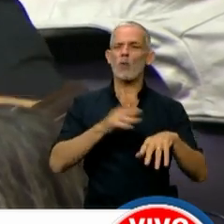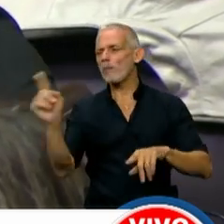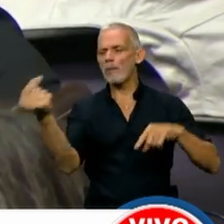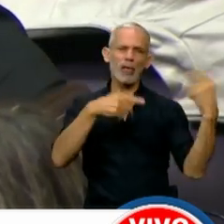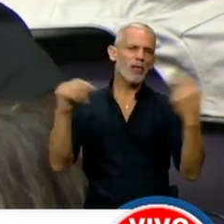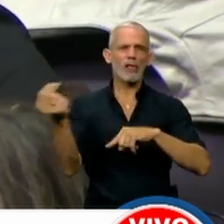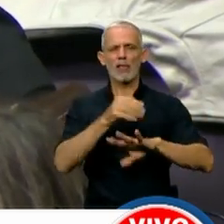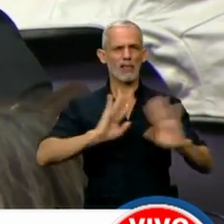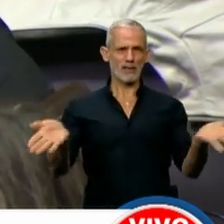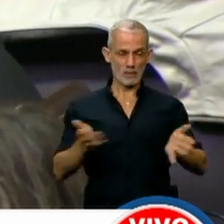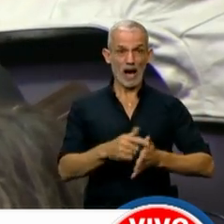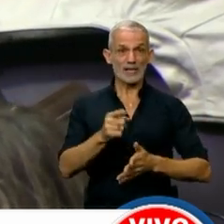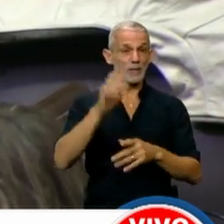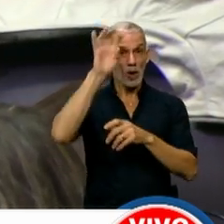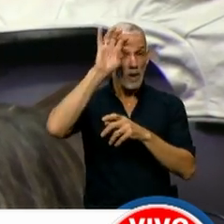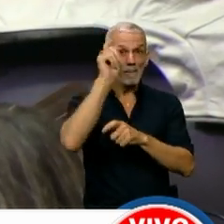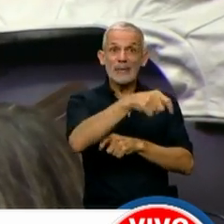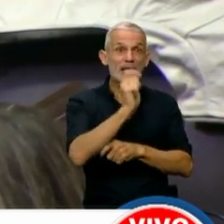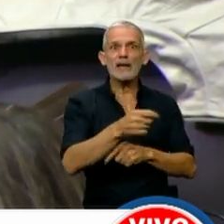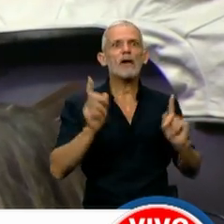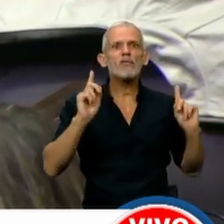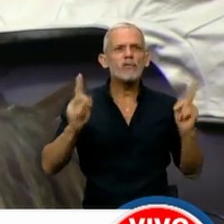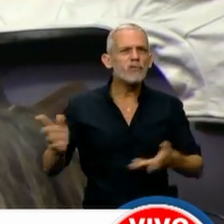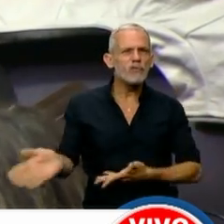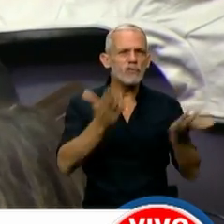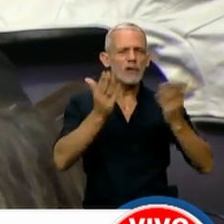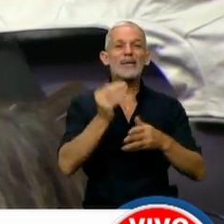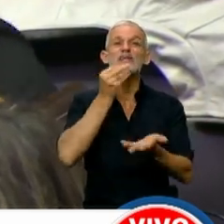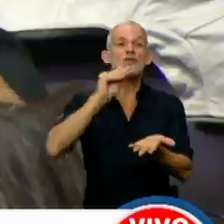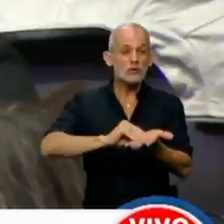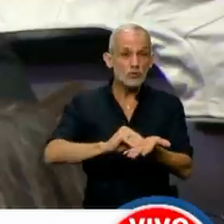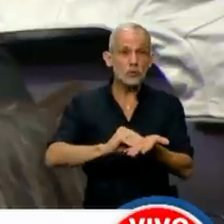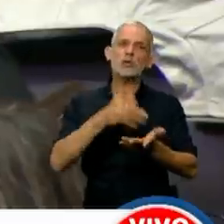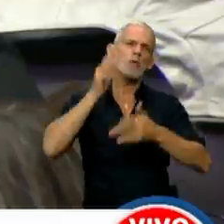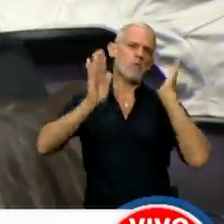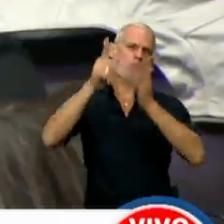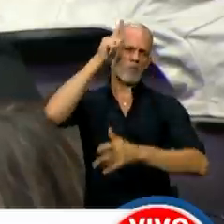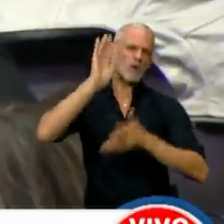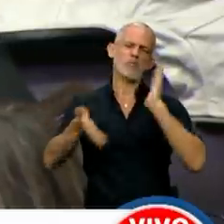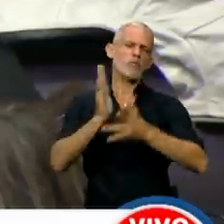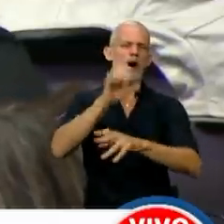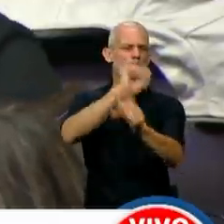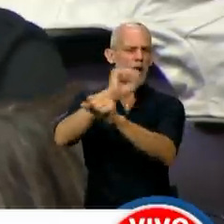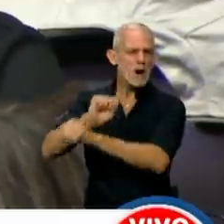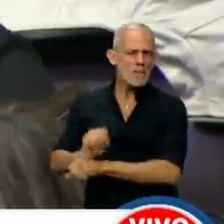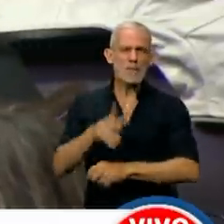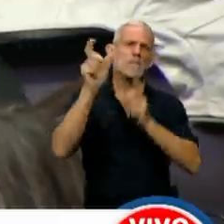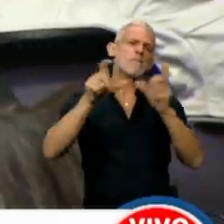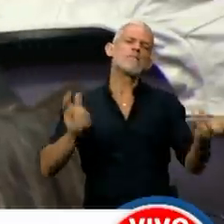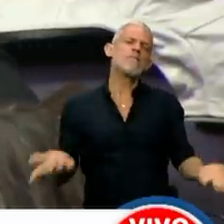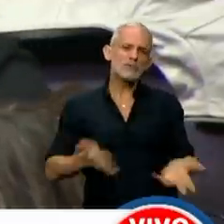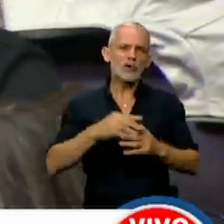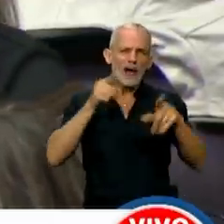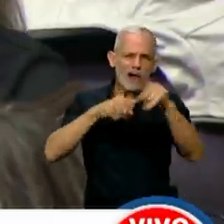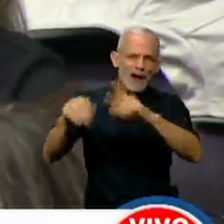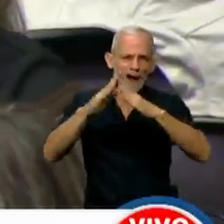así pero el extractivismo no lo cuestiona a nadie y en chubut están reprimiendo deteniendo personas siguiendo las